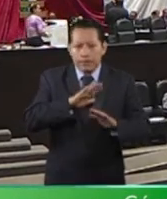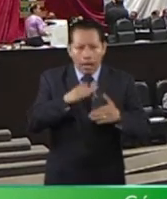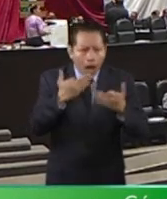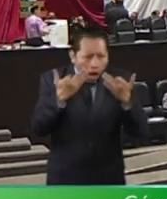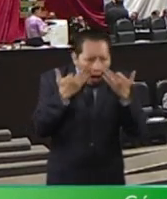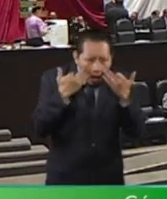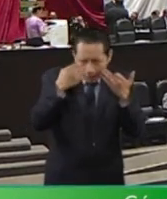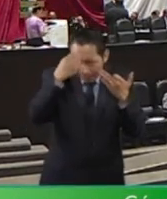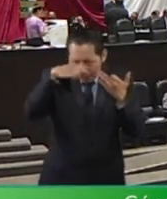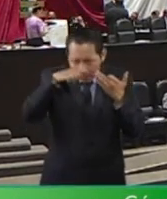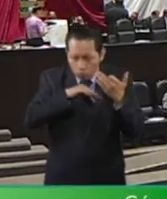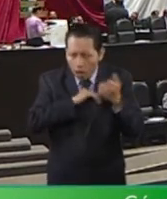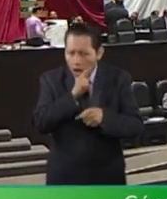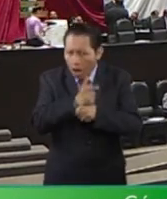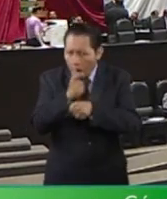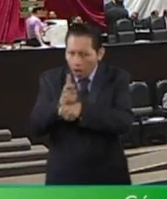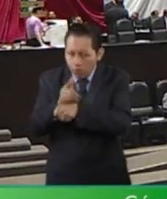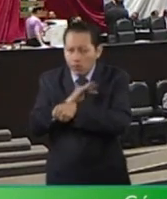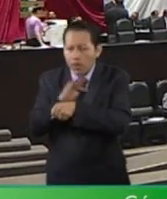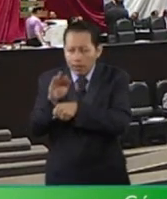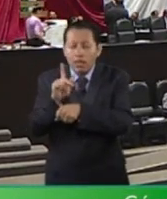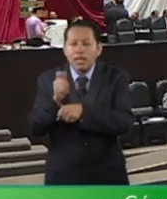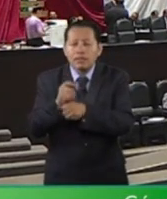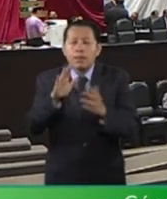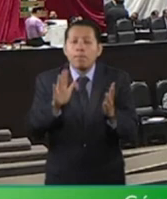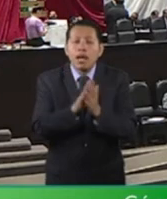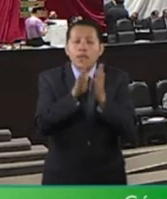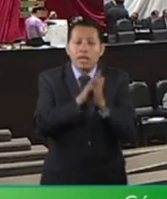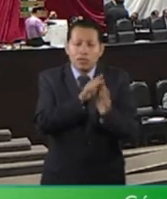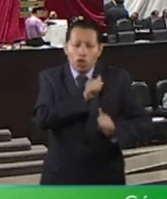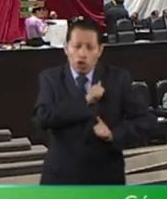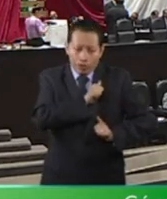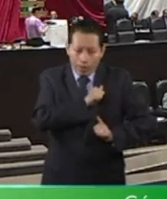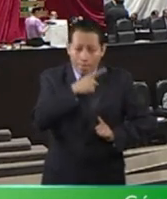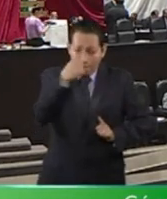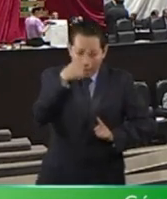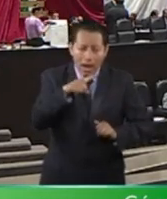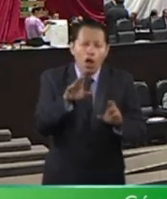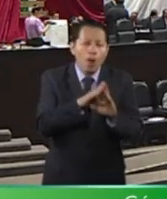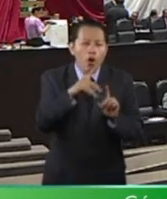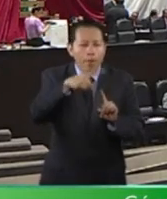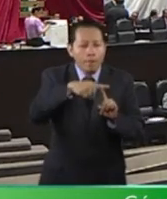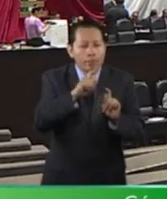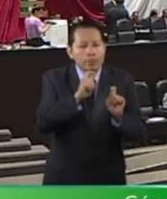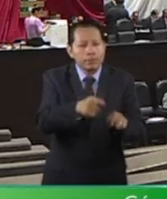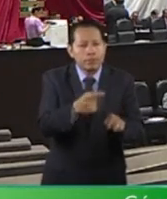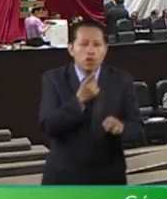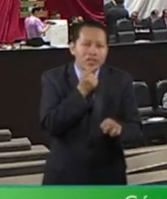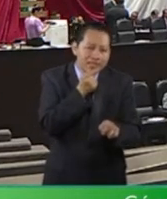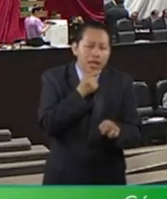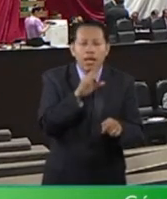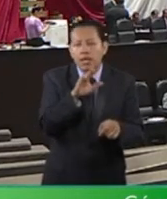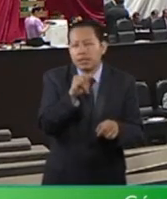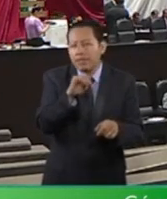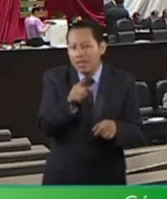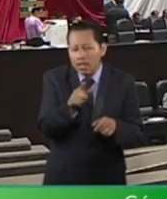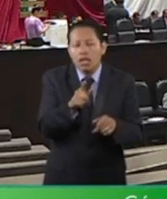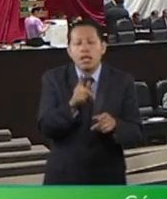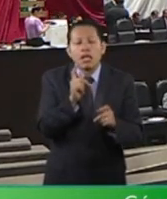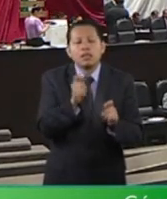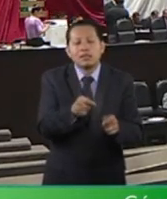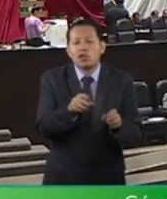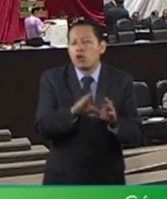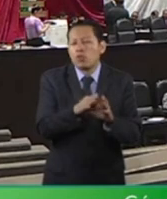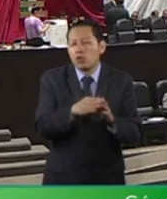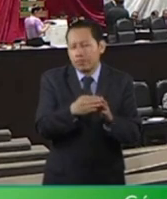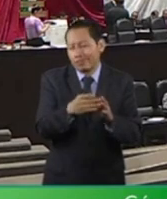la participación de las Fuerzas Armadas, no solo en tareas de seguridad pública, sino en funciones de carácter civil, se realiza con total